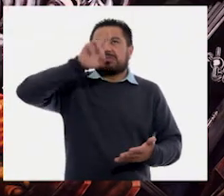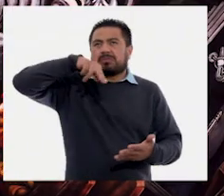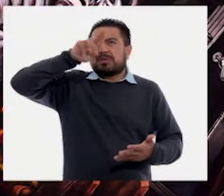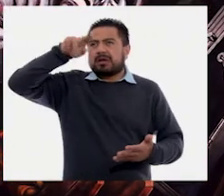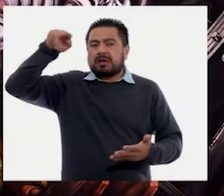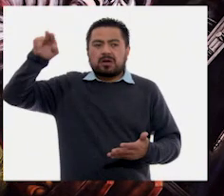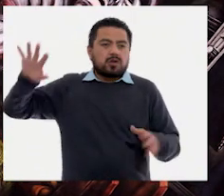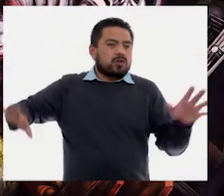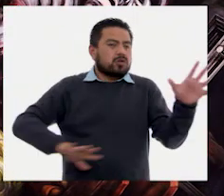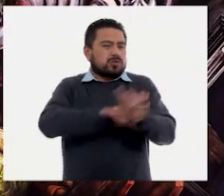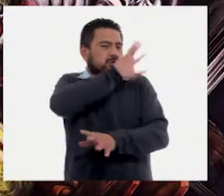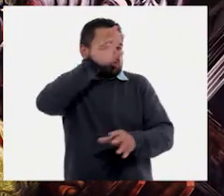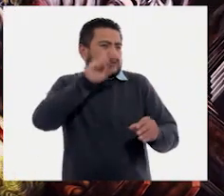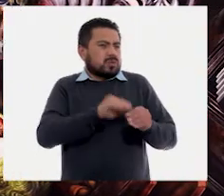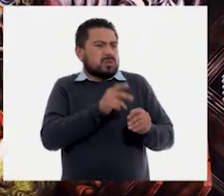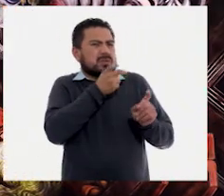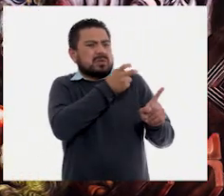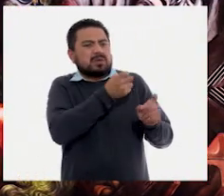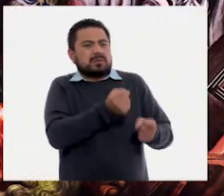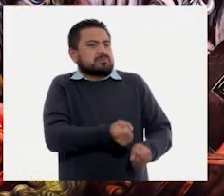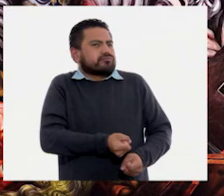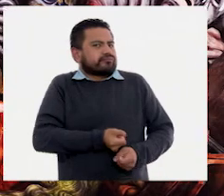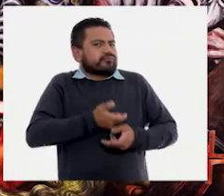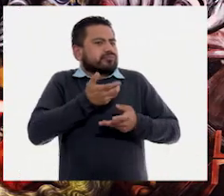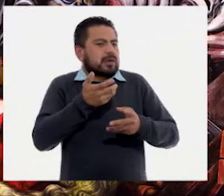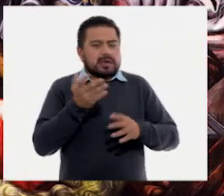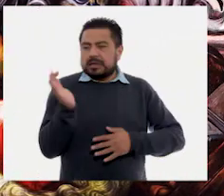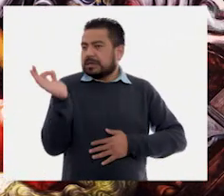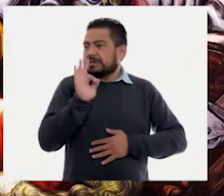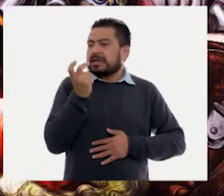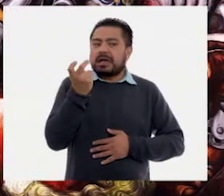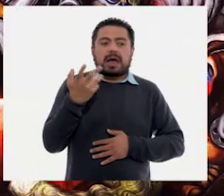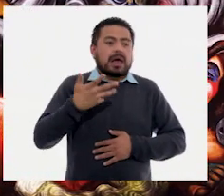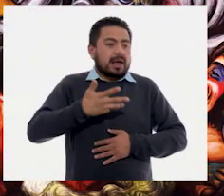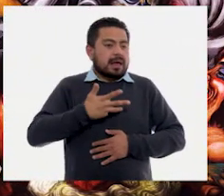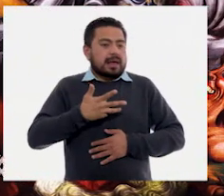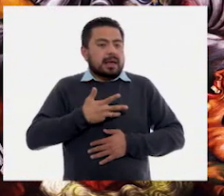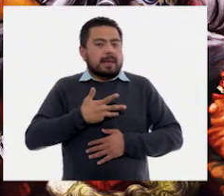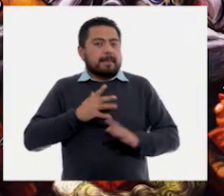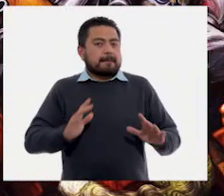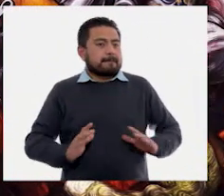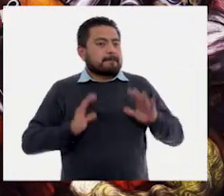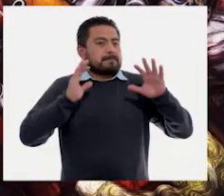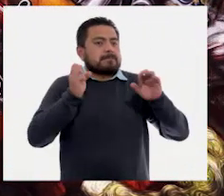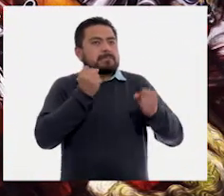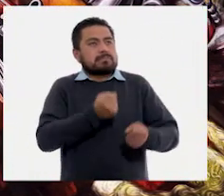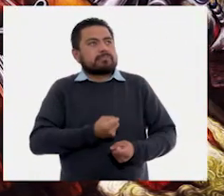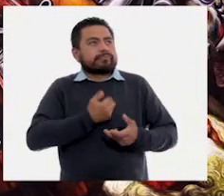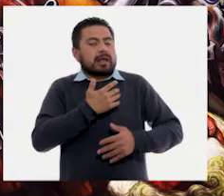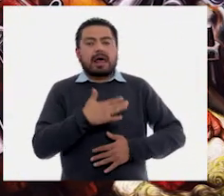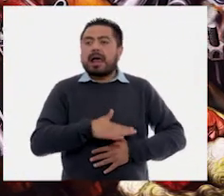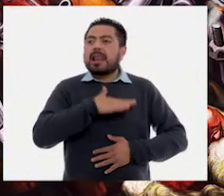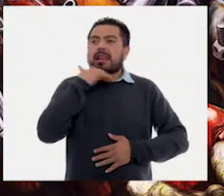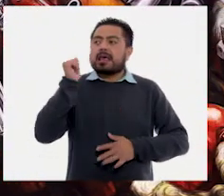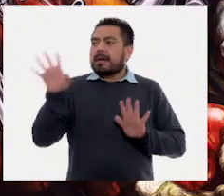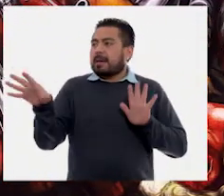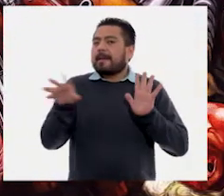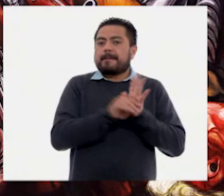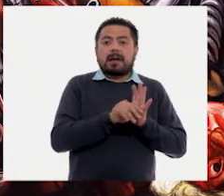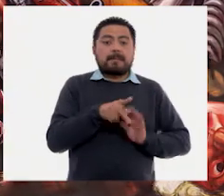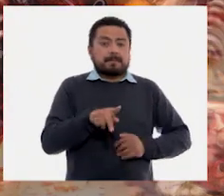toda esta forma de ese expresionismo que quizá tenían, surge del expresionismo alemán, pero